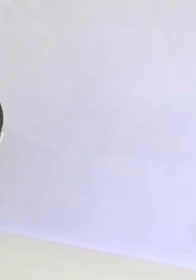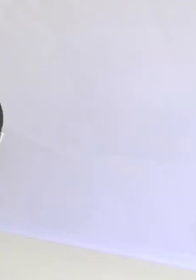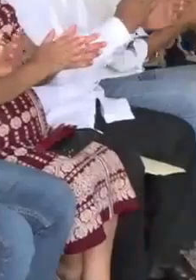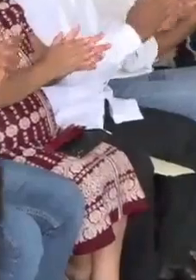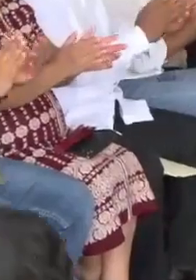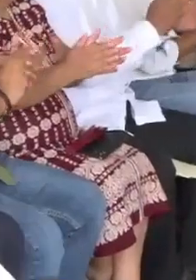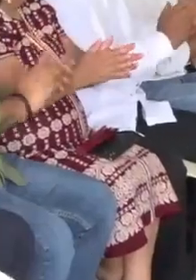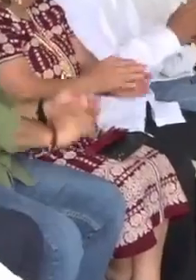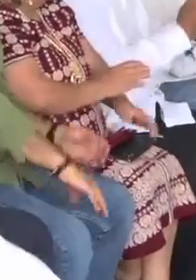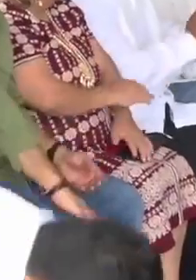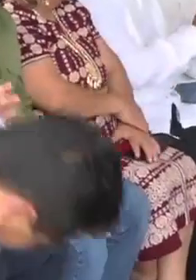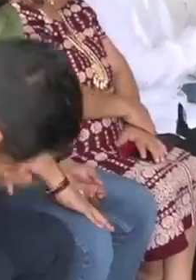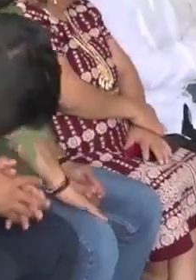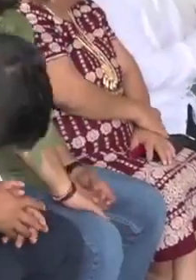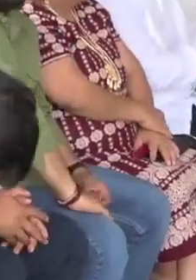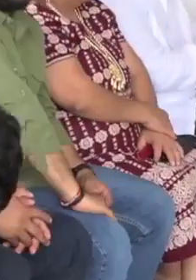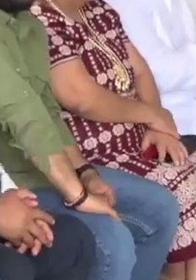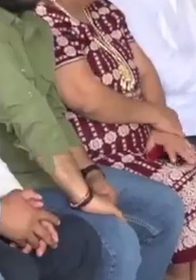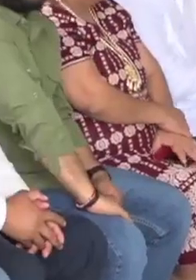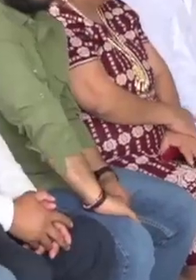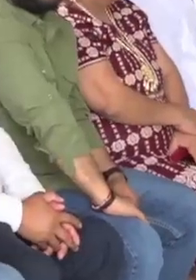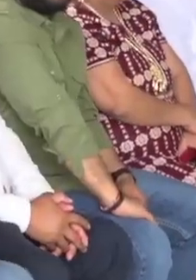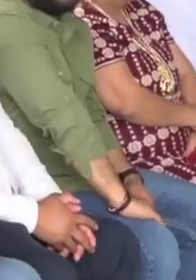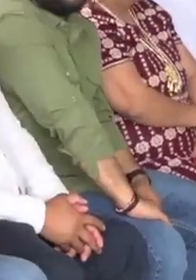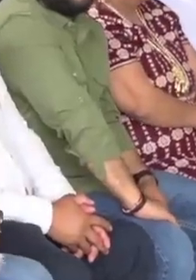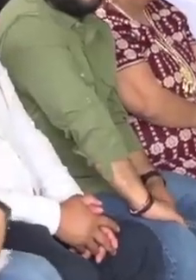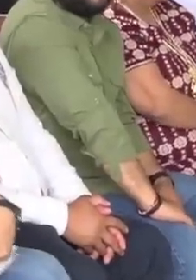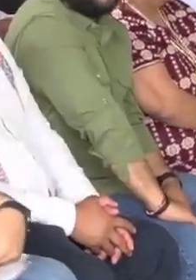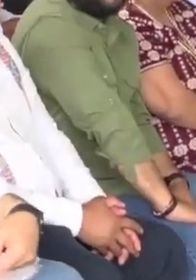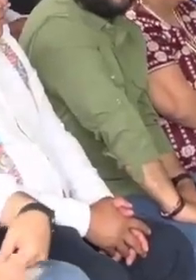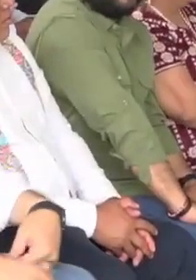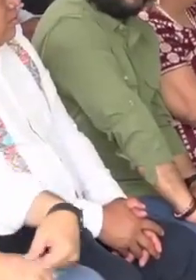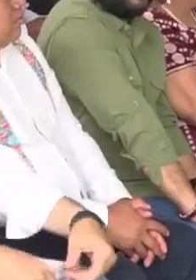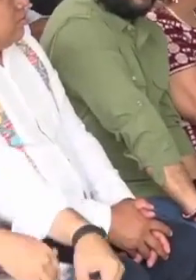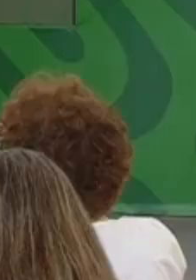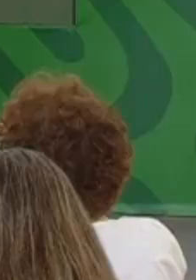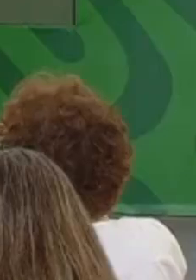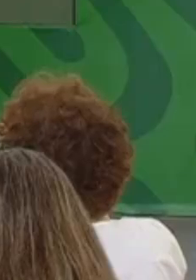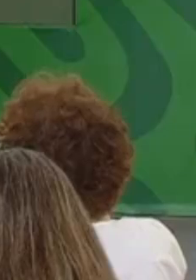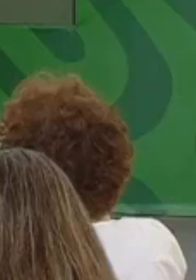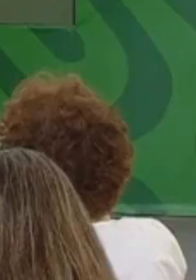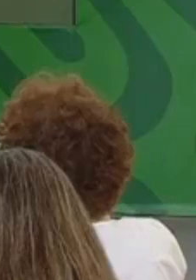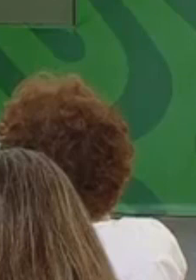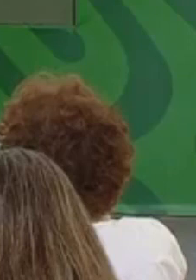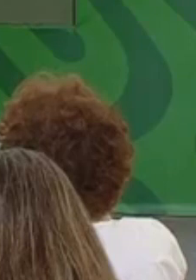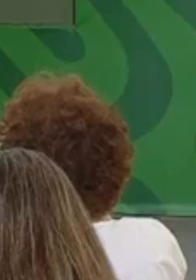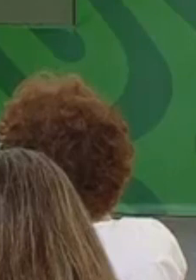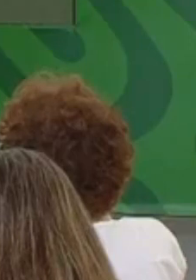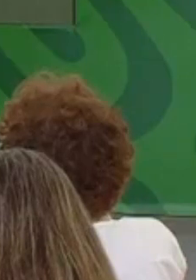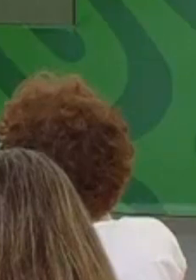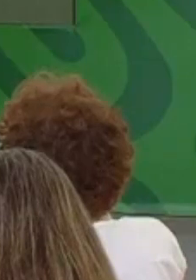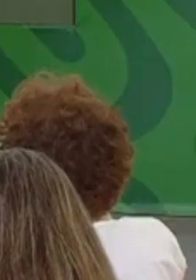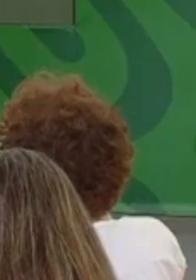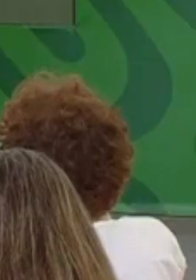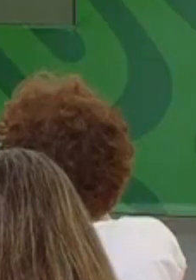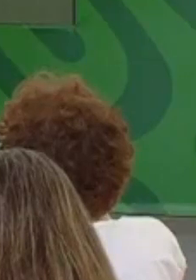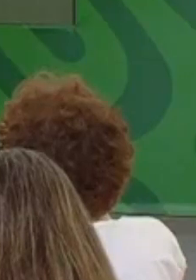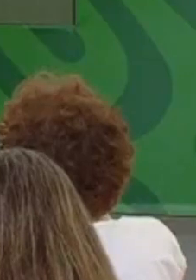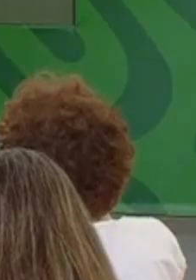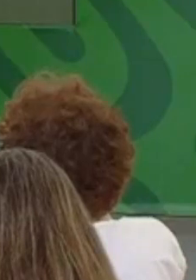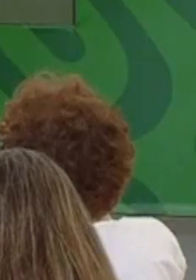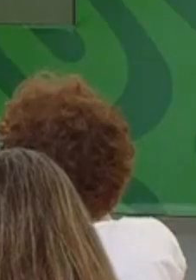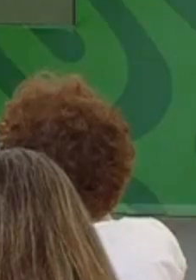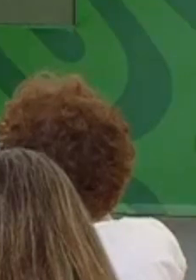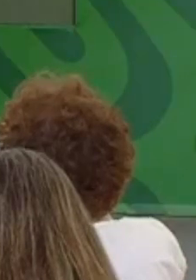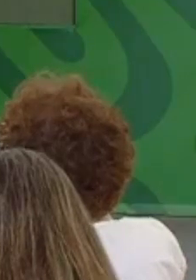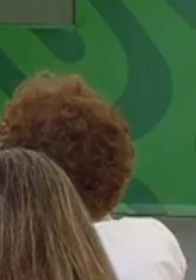casi 190.000 guerrerenses que han salido de la pobreza de acuerdo al Coneval. Asimismo, la firma de convenio de adhesión al IMSS Bienestar para